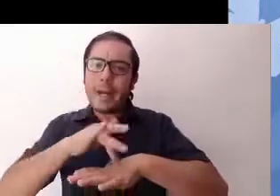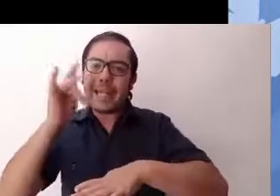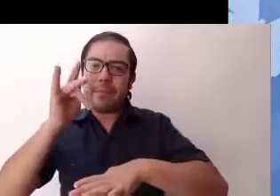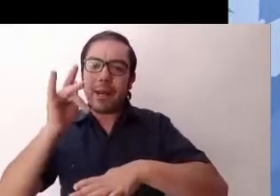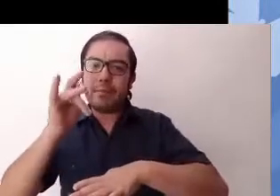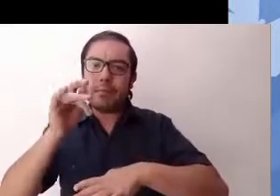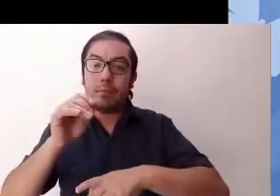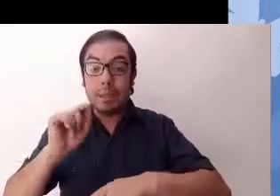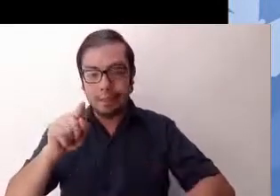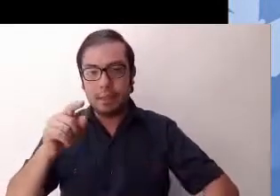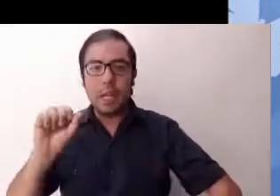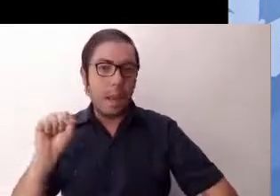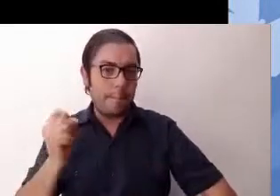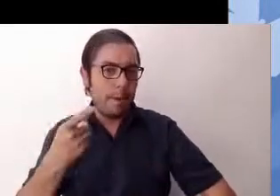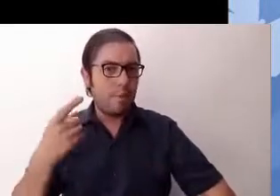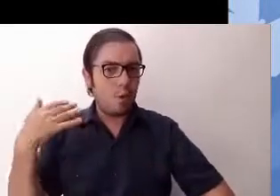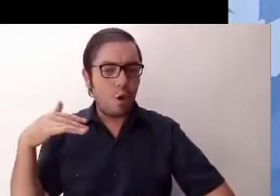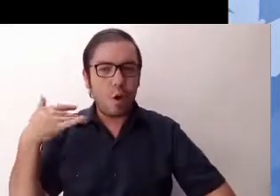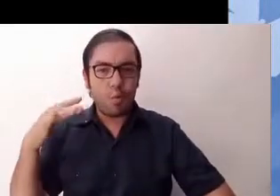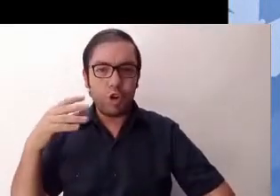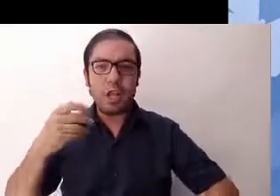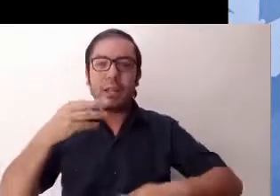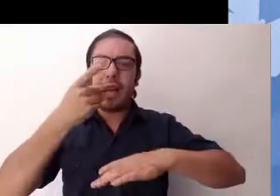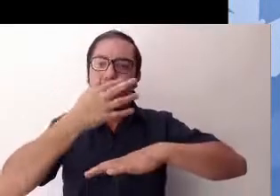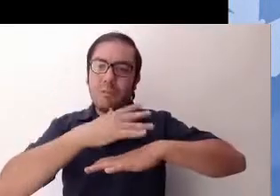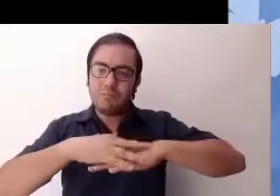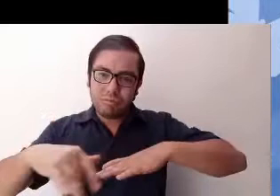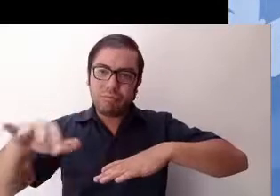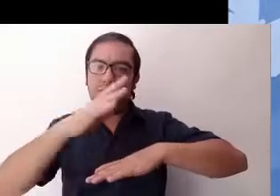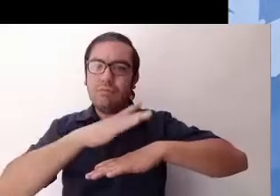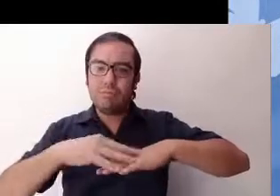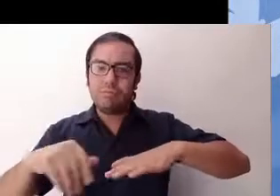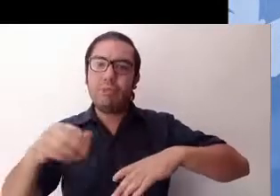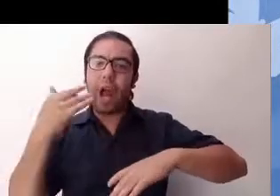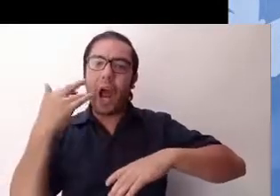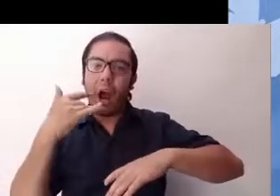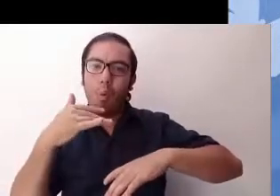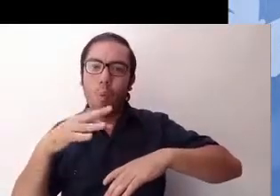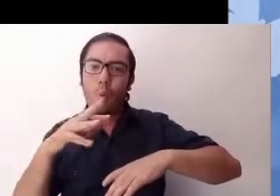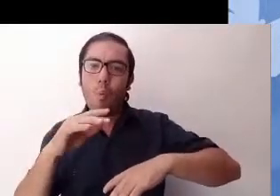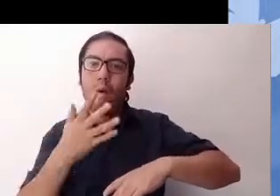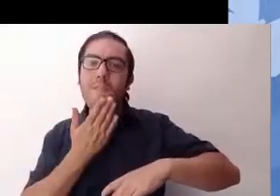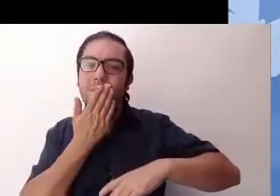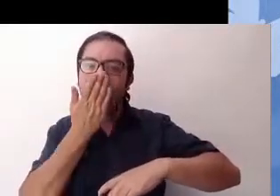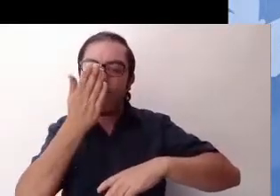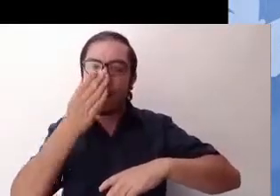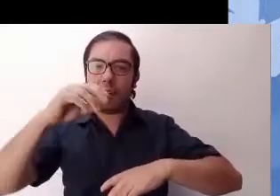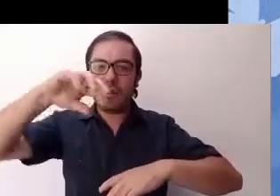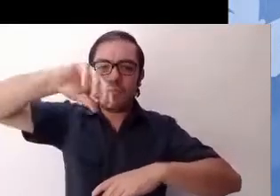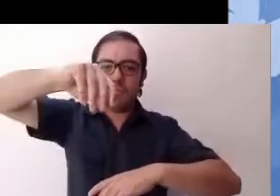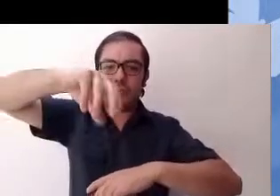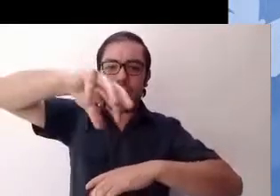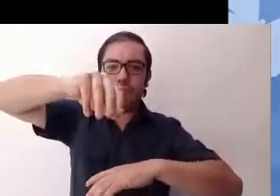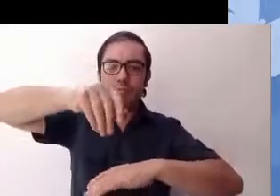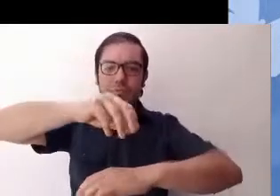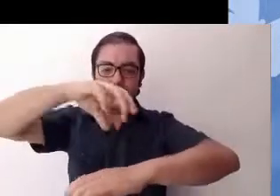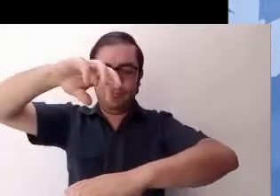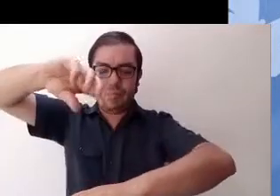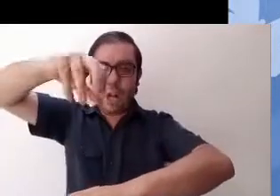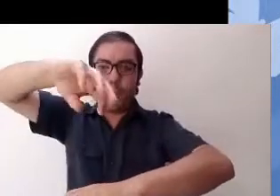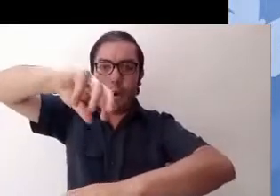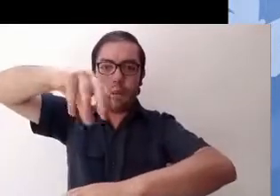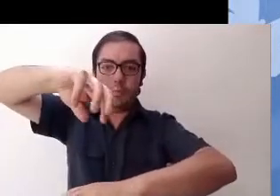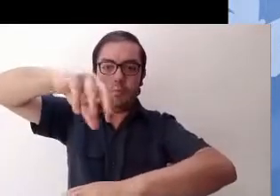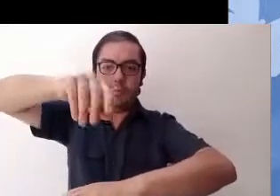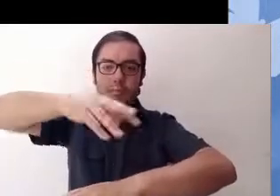el agua, que dejarla por debajo de la llave. Tenemos que calmar al paciente, relajarlo, se